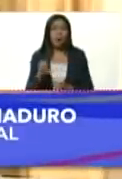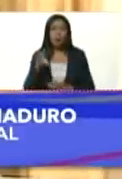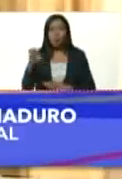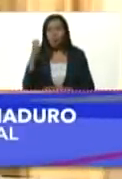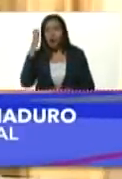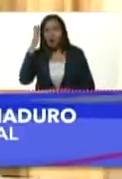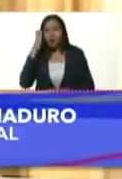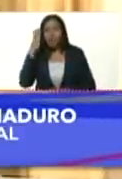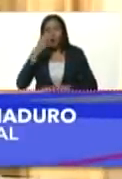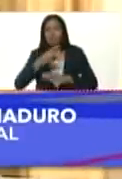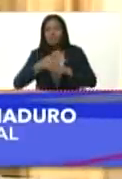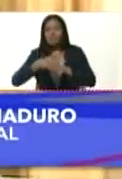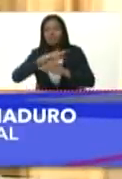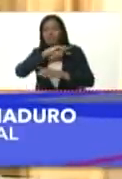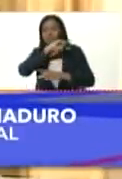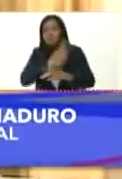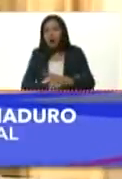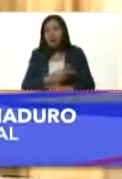Europa.